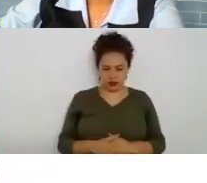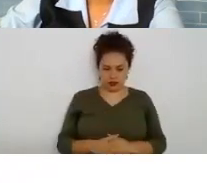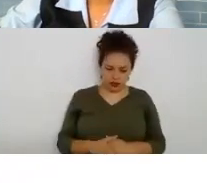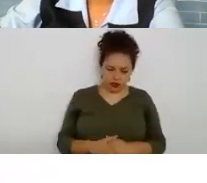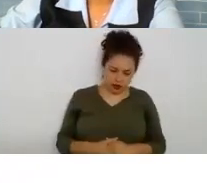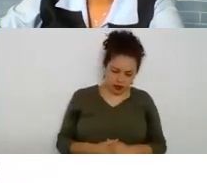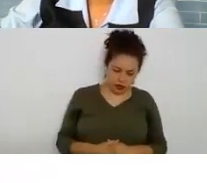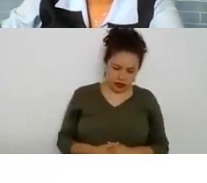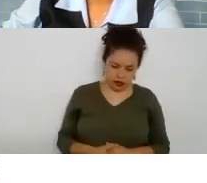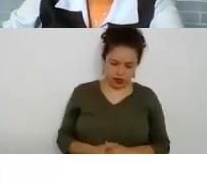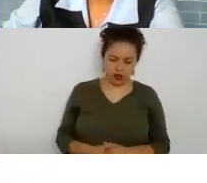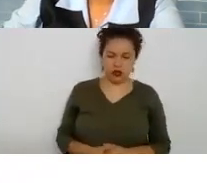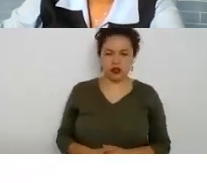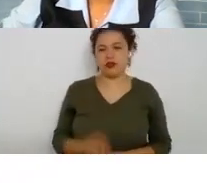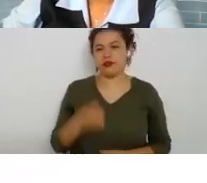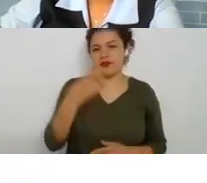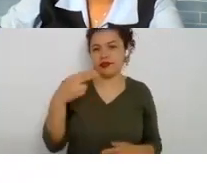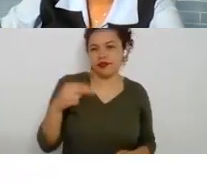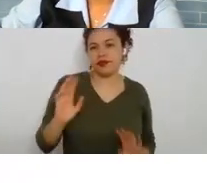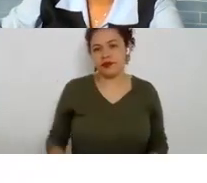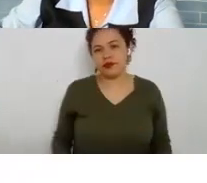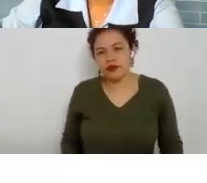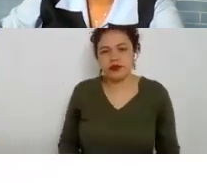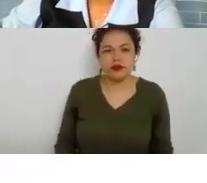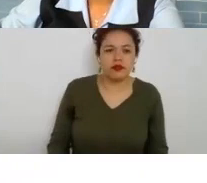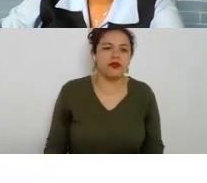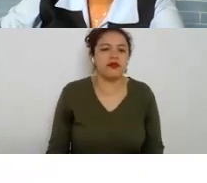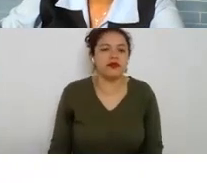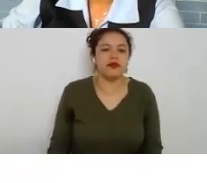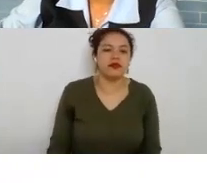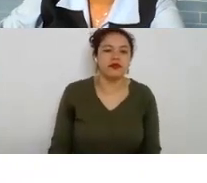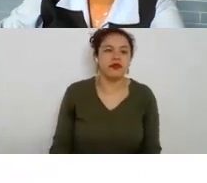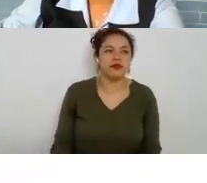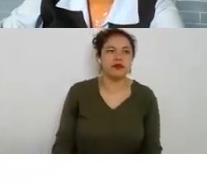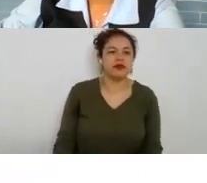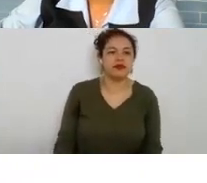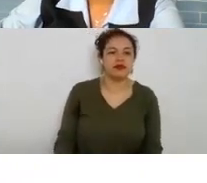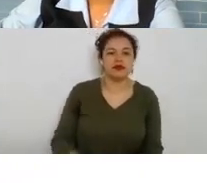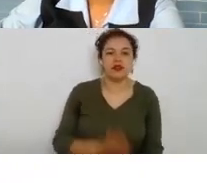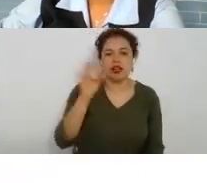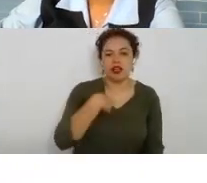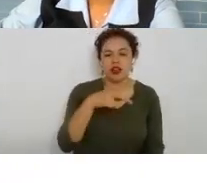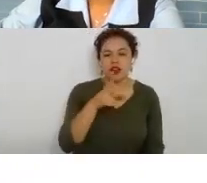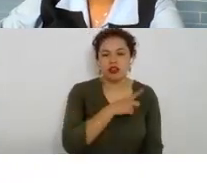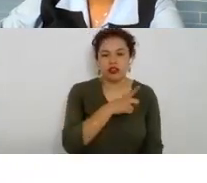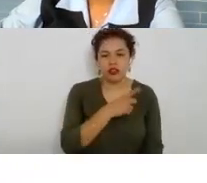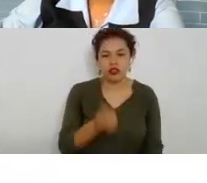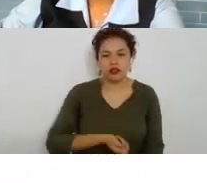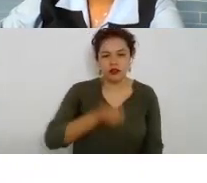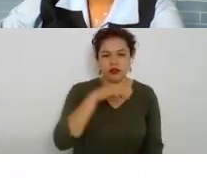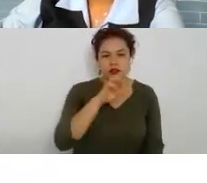De ahí el nombre. Ahora bien, ¿qué pasa si solo soy yo un primer respondiente?